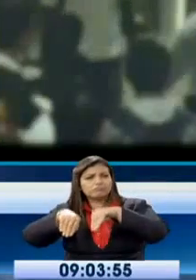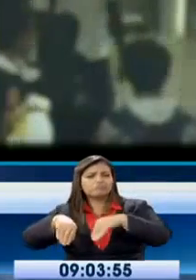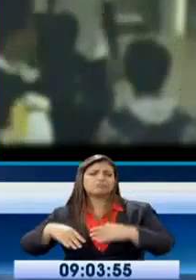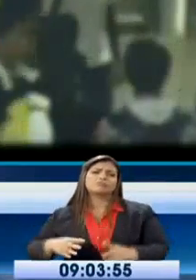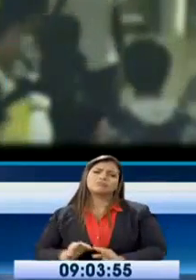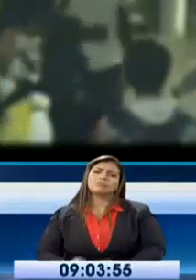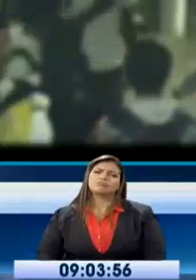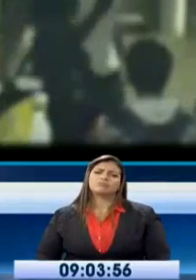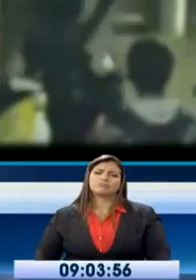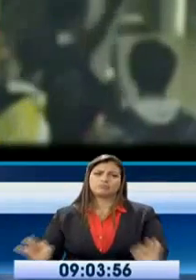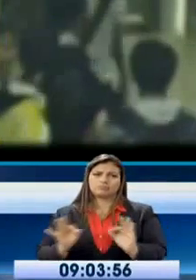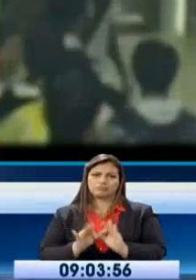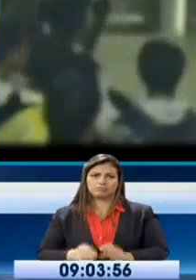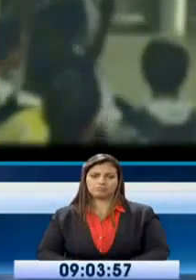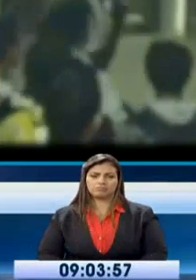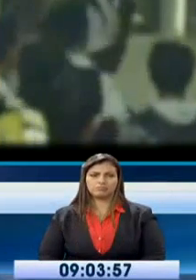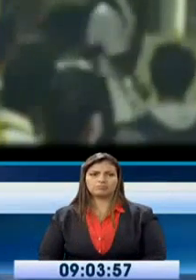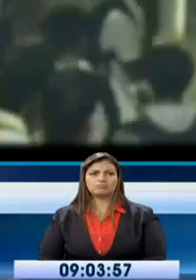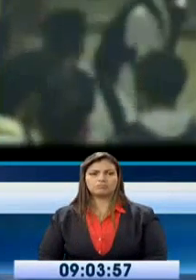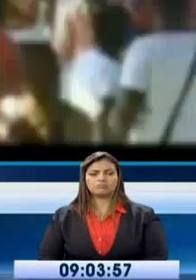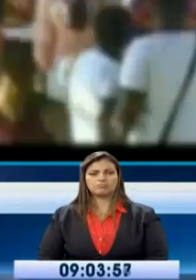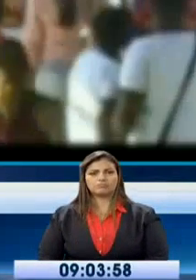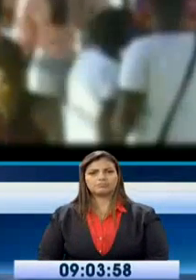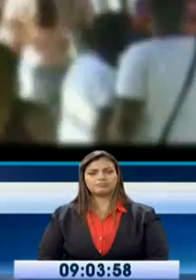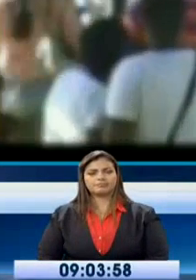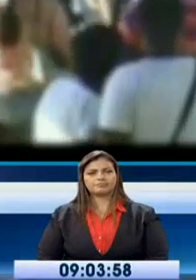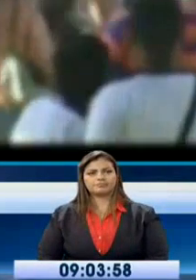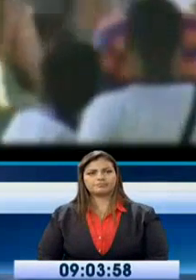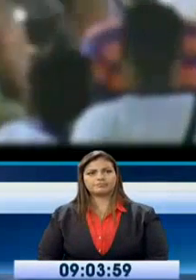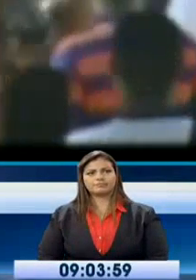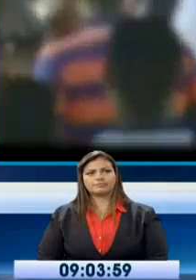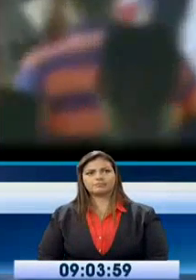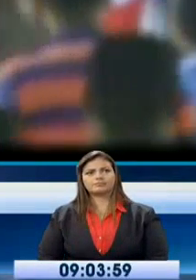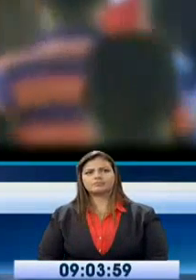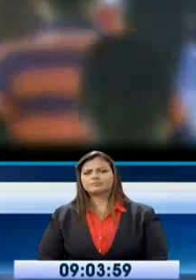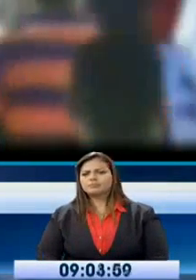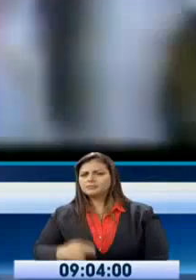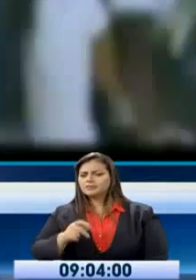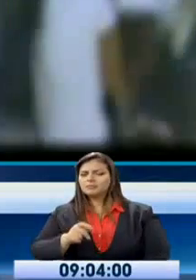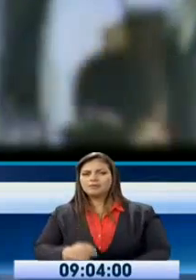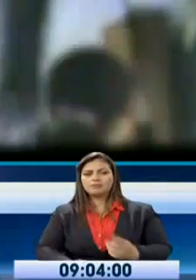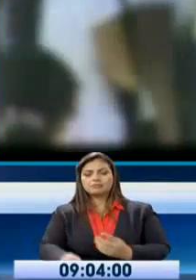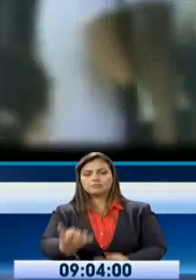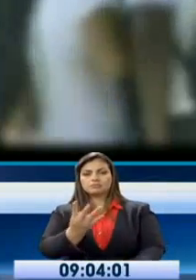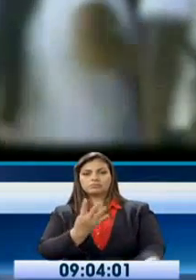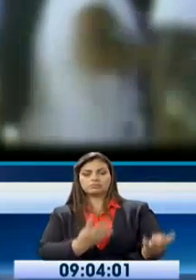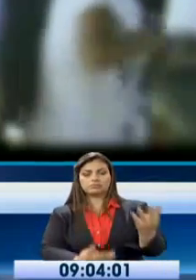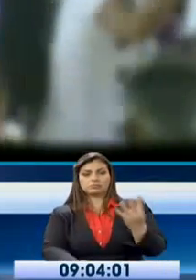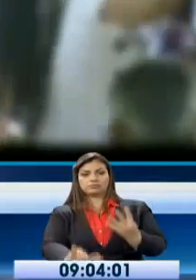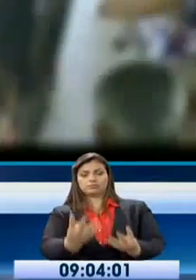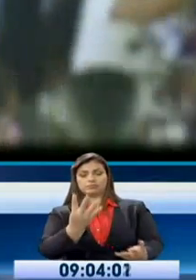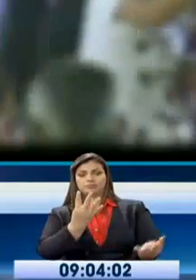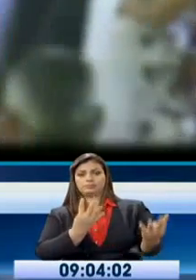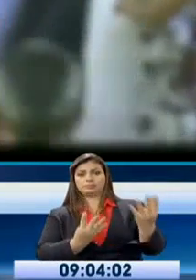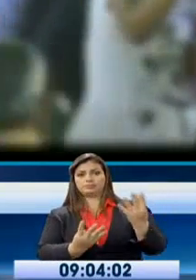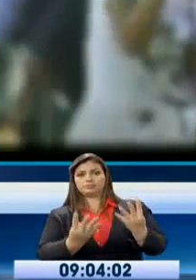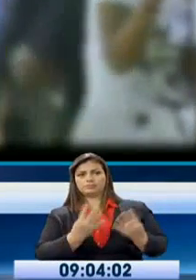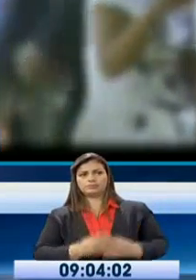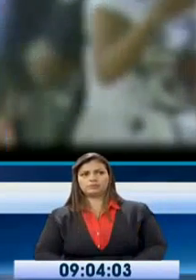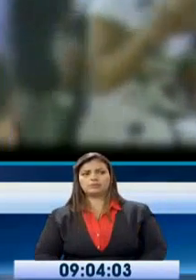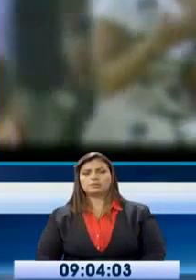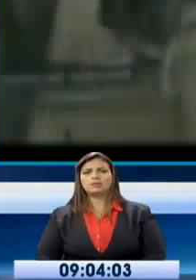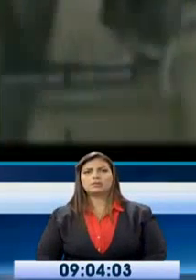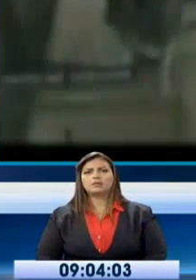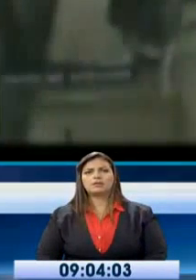estaba vacío cuando empezamos este enlace. Vemos que cada vez llegan ya más pasajeros, la mayoría se bajan de los buses que vienen